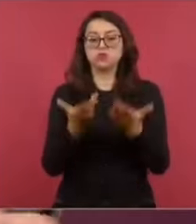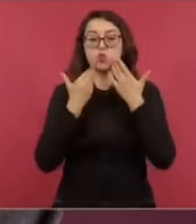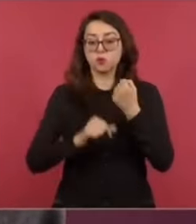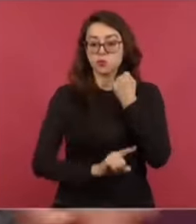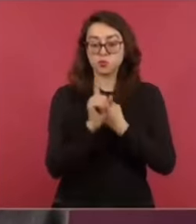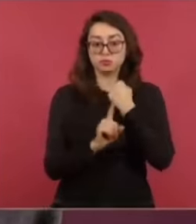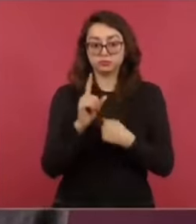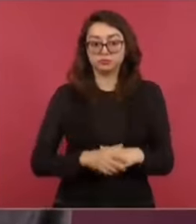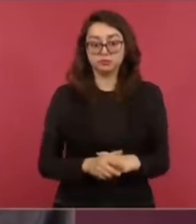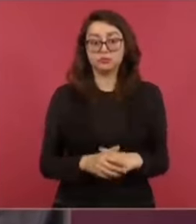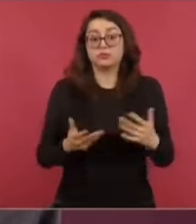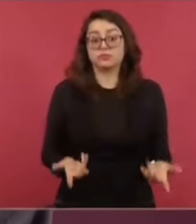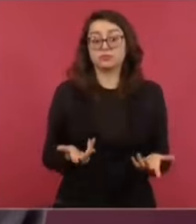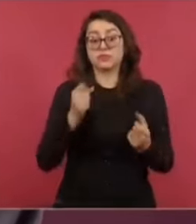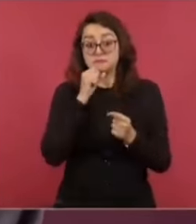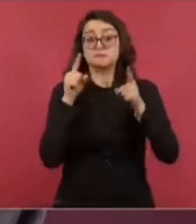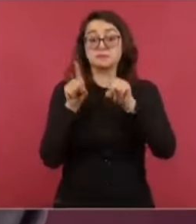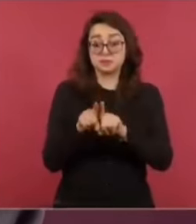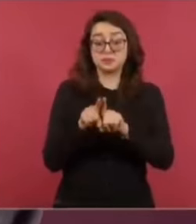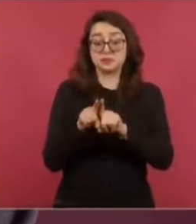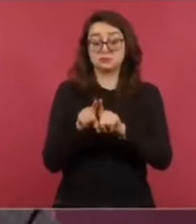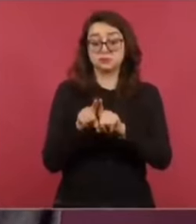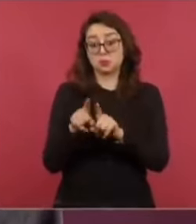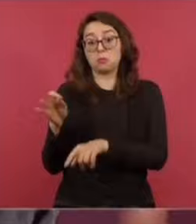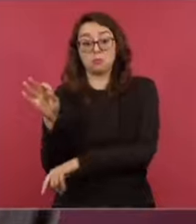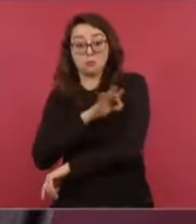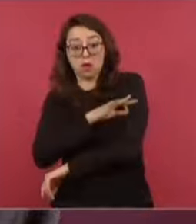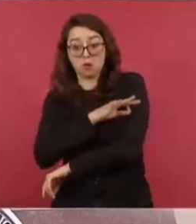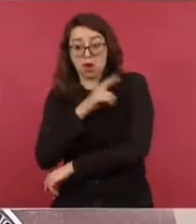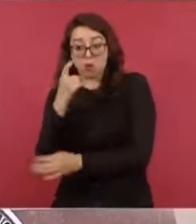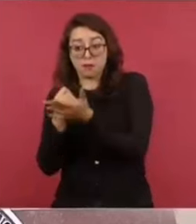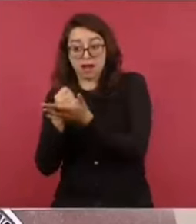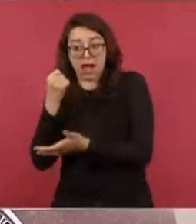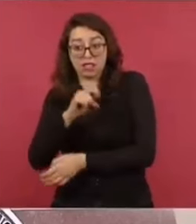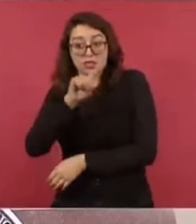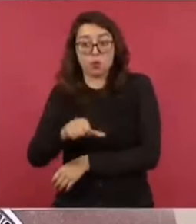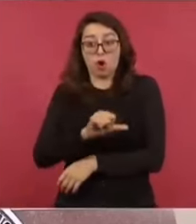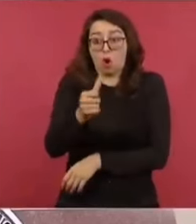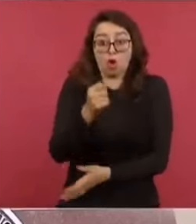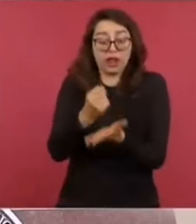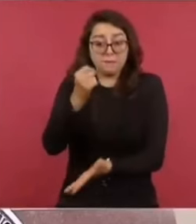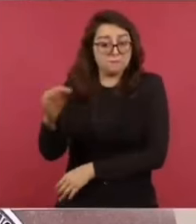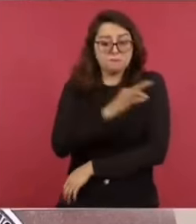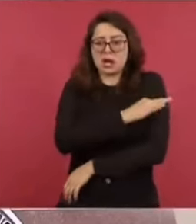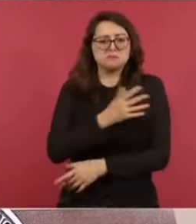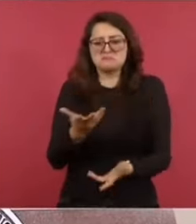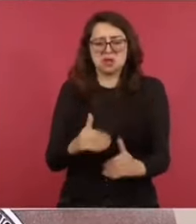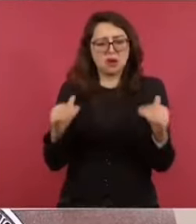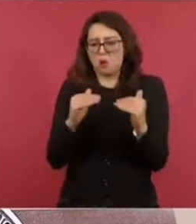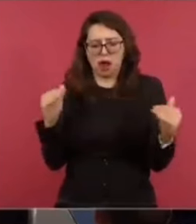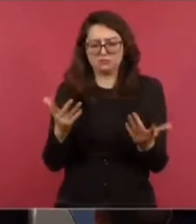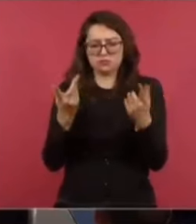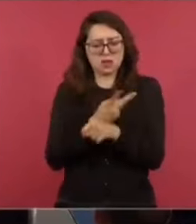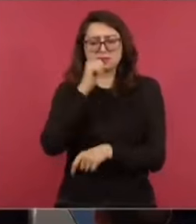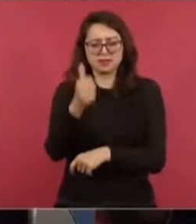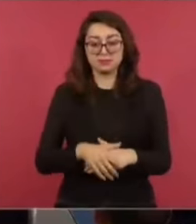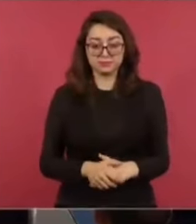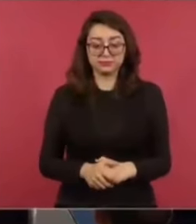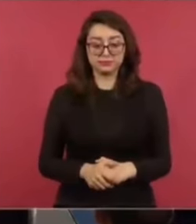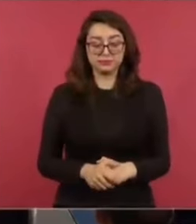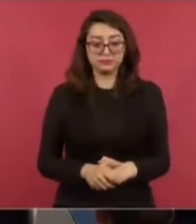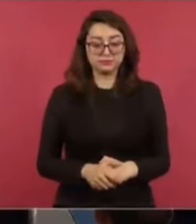Ya se ha demostrado que los esquemas heterólogos de personas que vacunaron alguna otra vacuna pueden tener esta combinación de vacunas y sigue siendo igual de efectivo, igual de seguro.